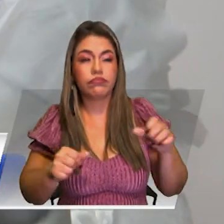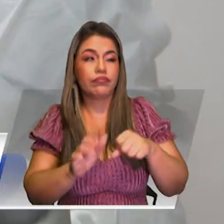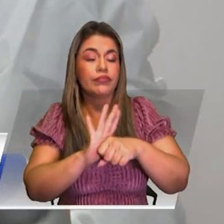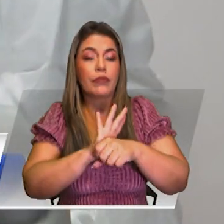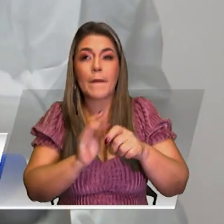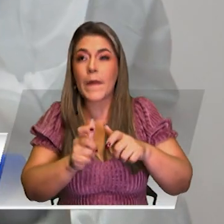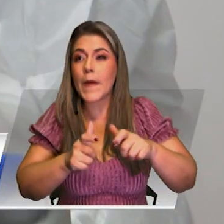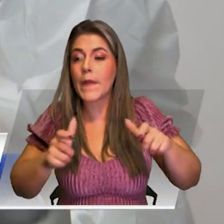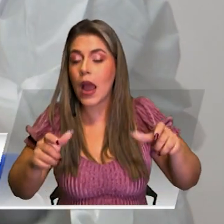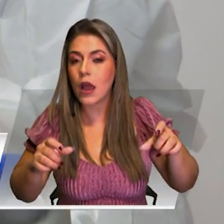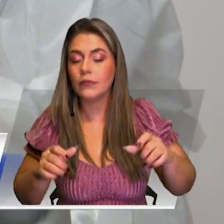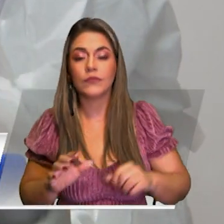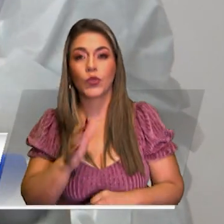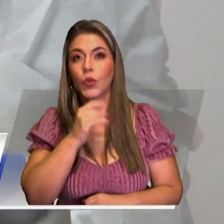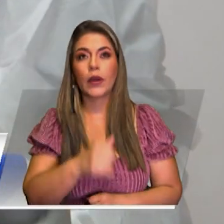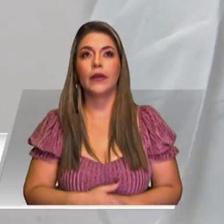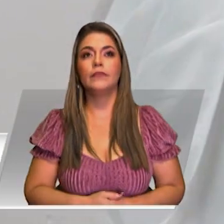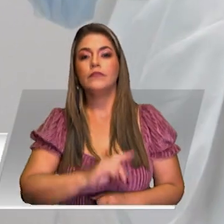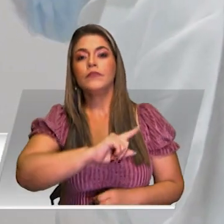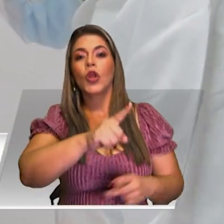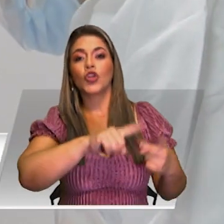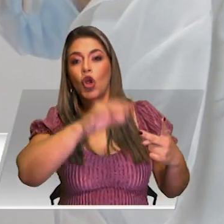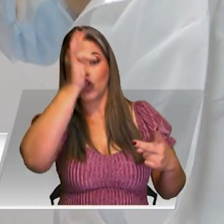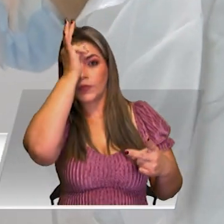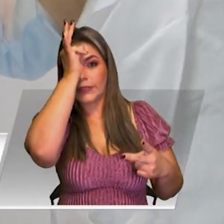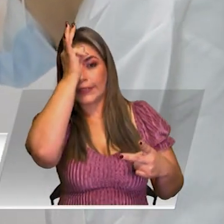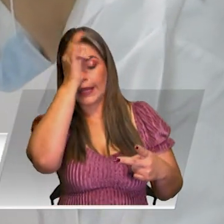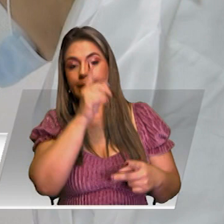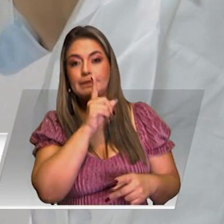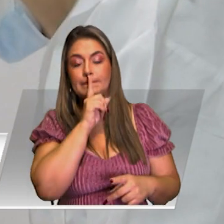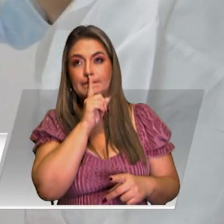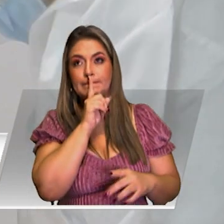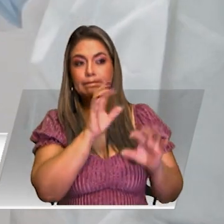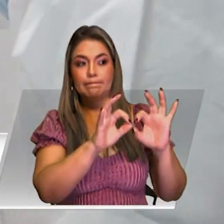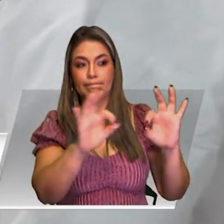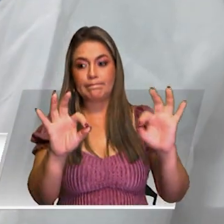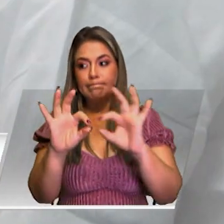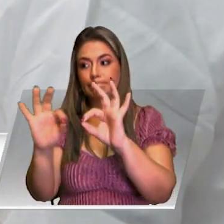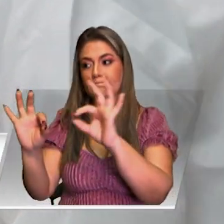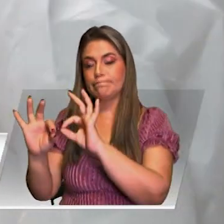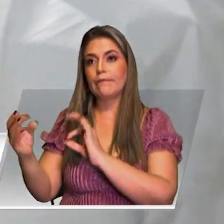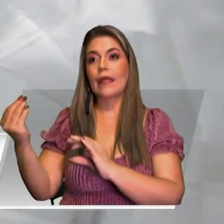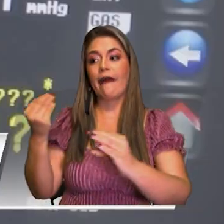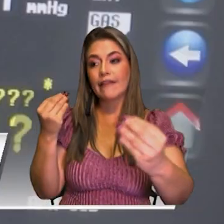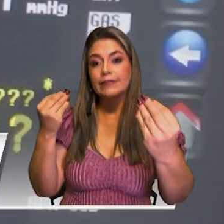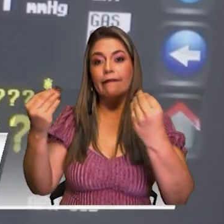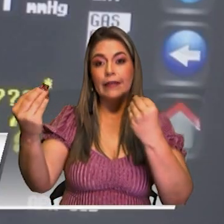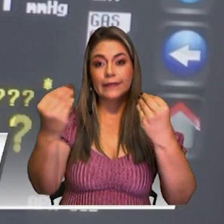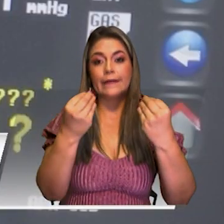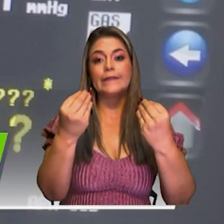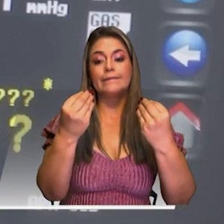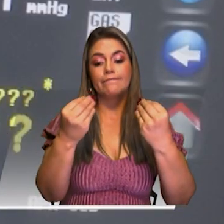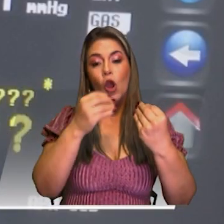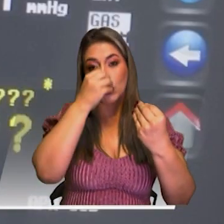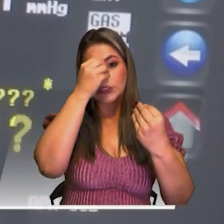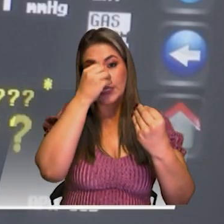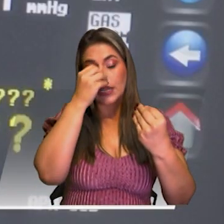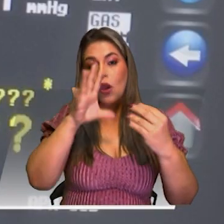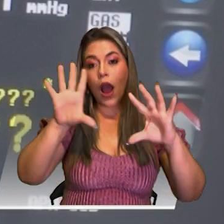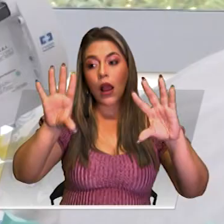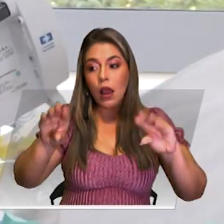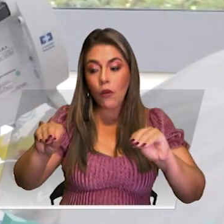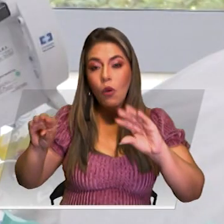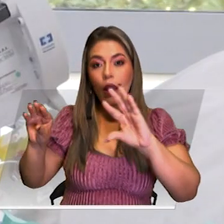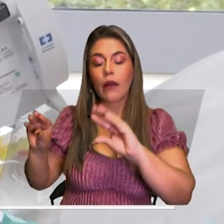Otros hospitales ubicados en Medellín prefirieron no pronunciarse, pero afirmaron que ante la escasez de oxígeno han tenido que